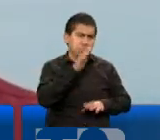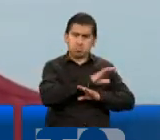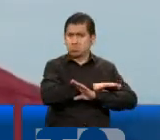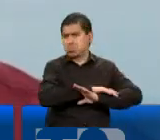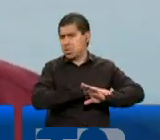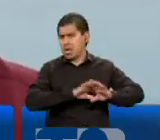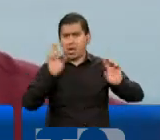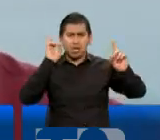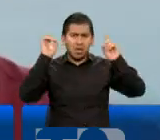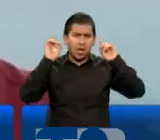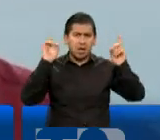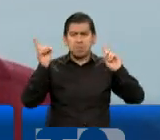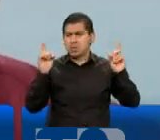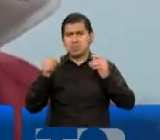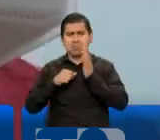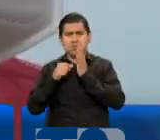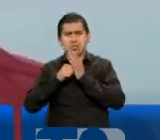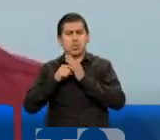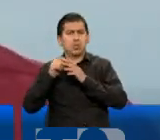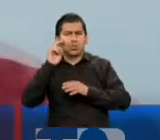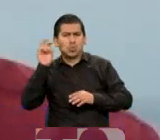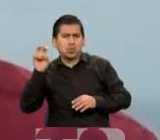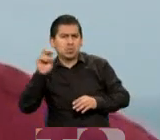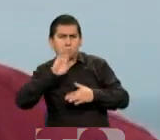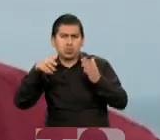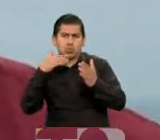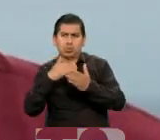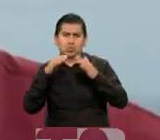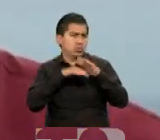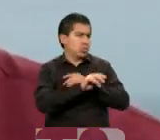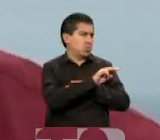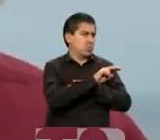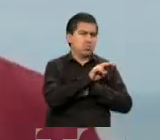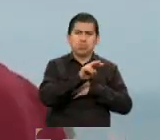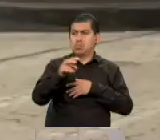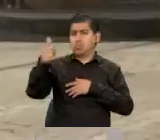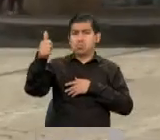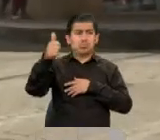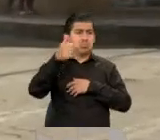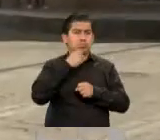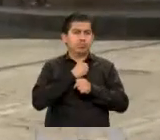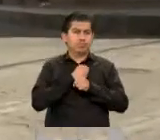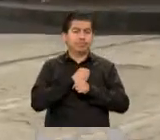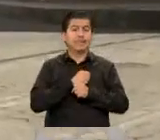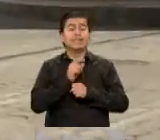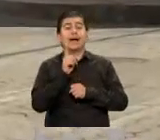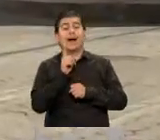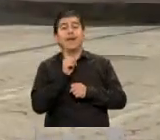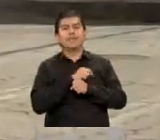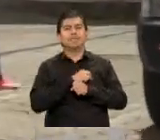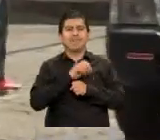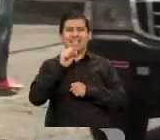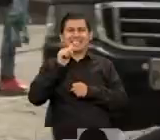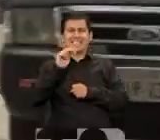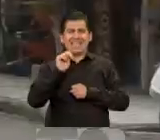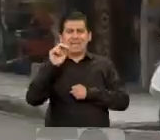turismo a la cama de turismo administrar y turismo a la dirección de turismo damos cuenta de que están haciendo un buen trabajo mientras tanto el cantón de san lorenzo